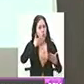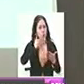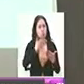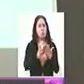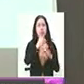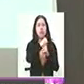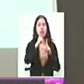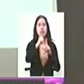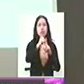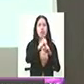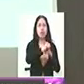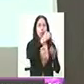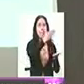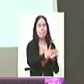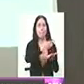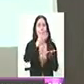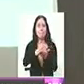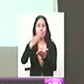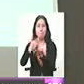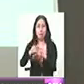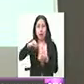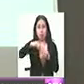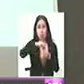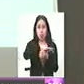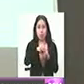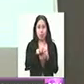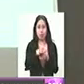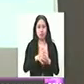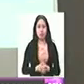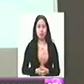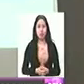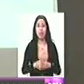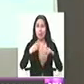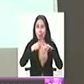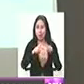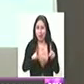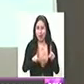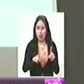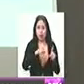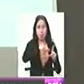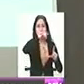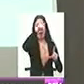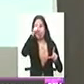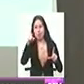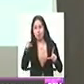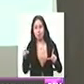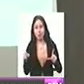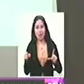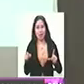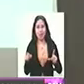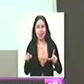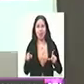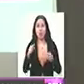casos que se están reportando. Esto no significa que al decir que estos